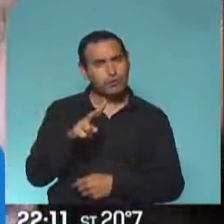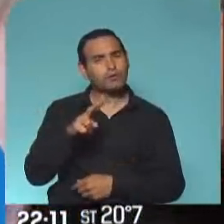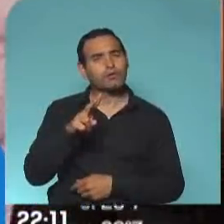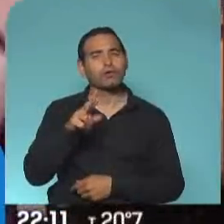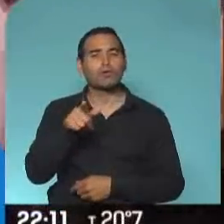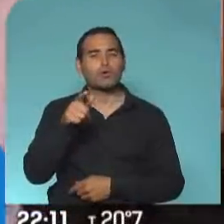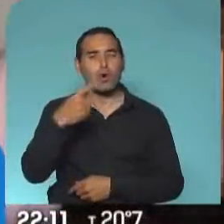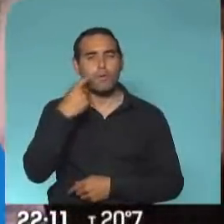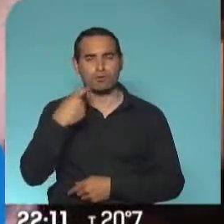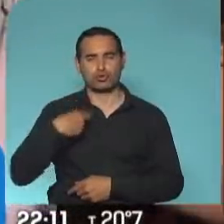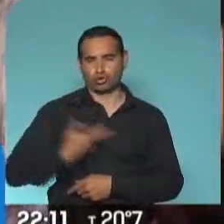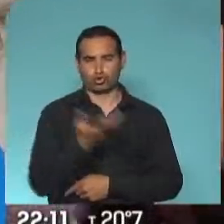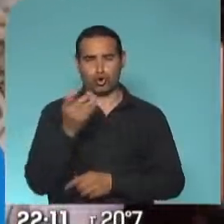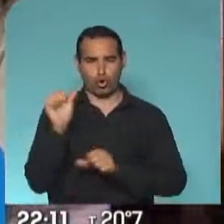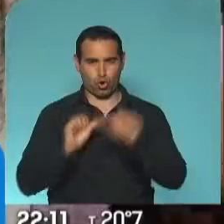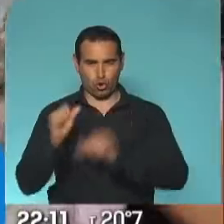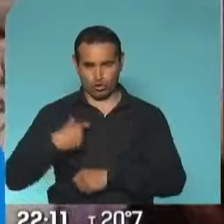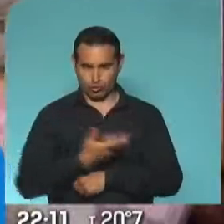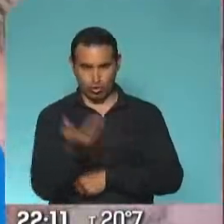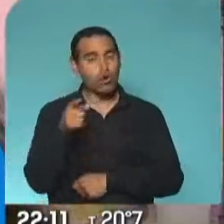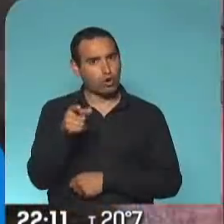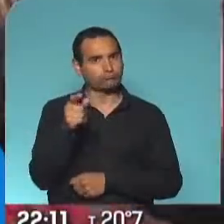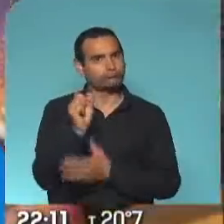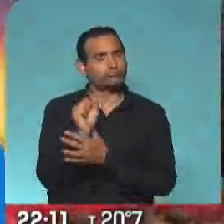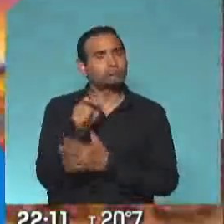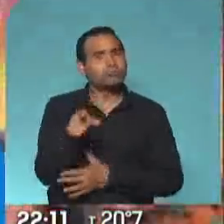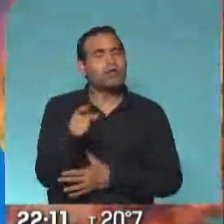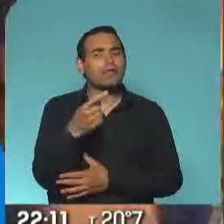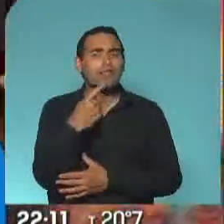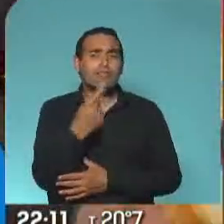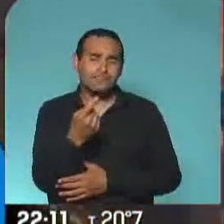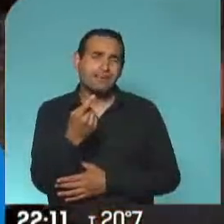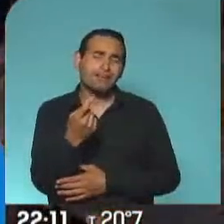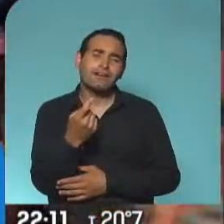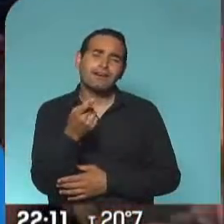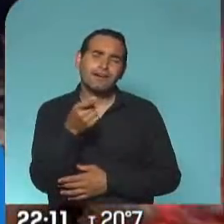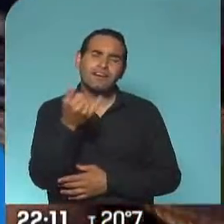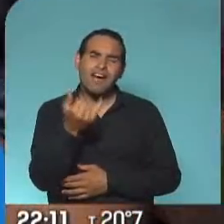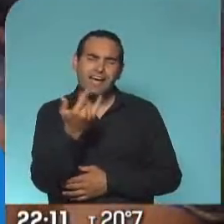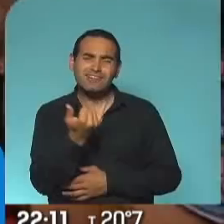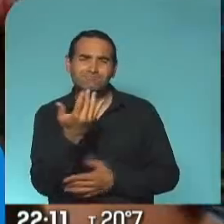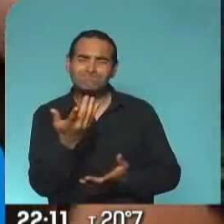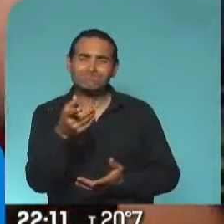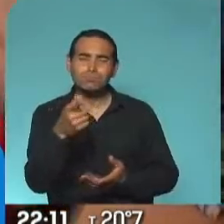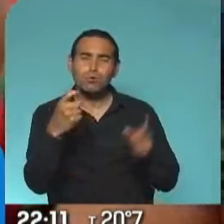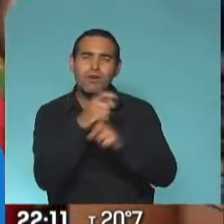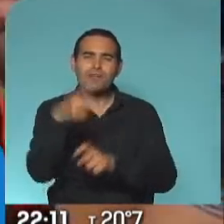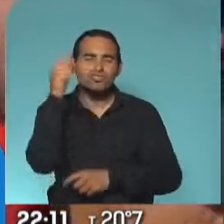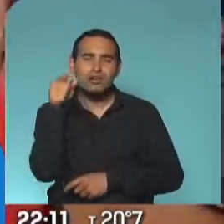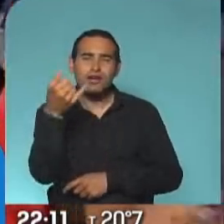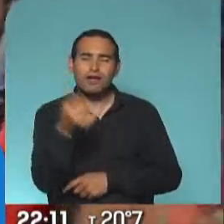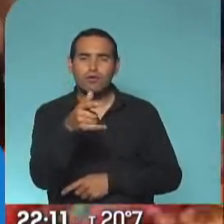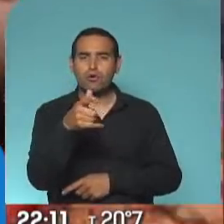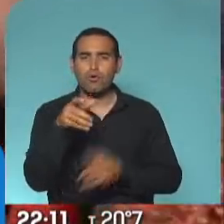es un sociólogo chileno muy interesante, muy reconocido, que él lo que viene diciendo Garretón hace tiempo es que hay un desacople en Chile entre el